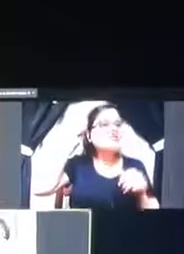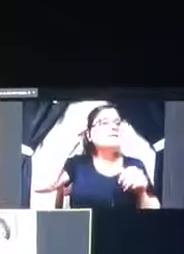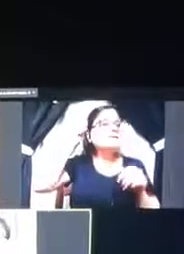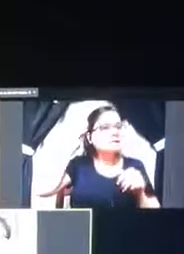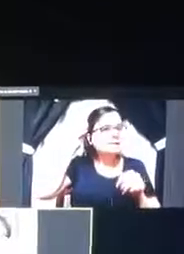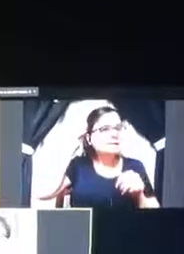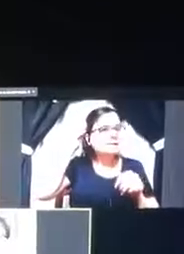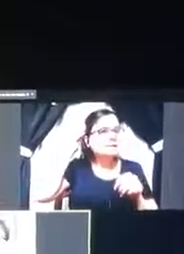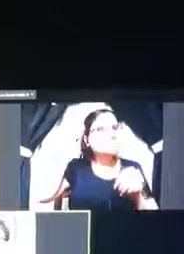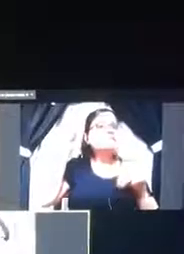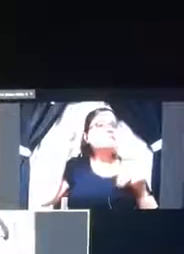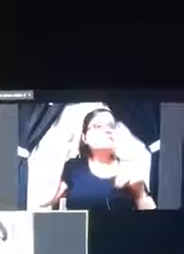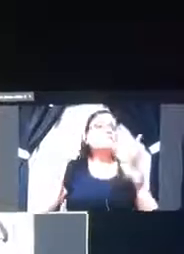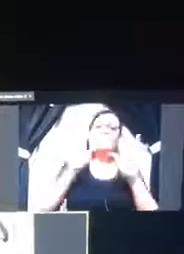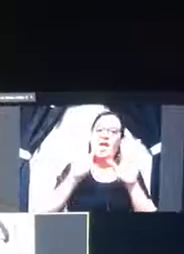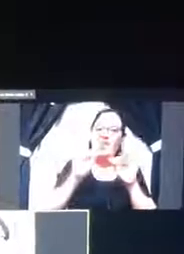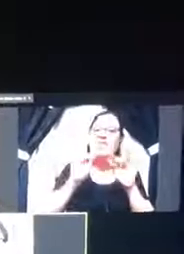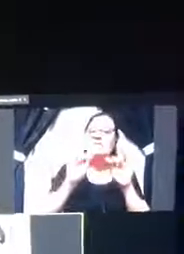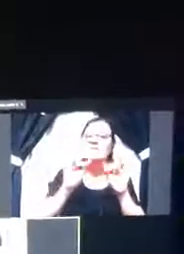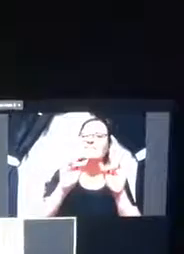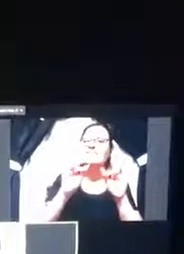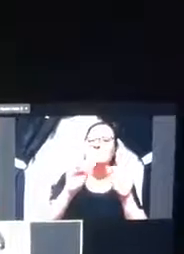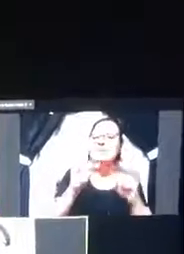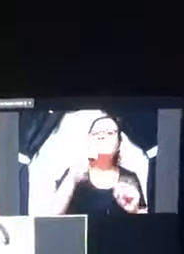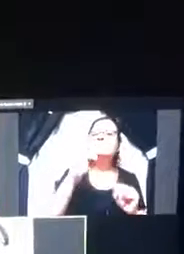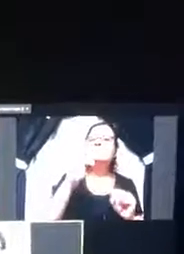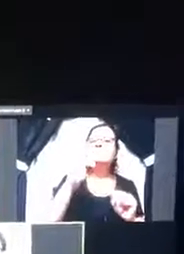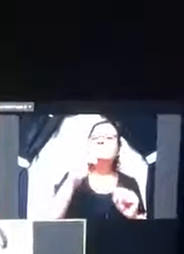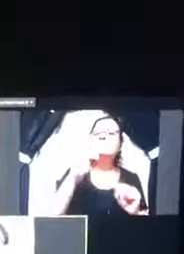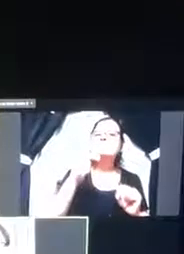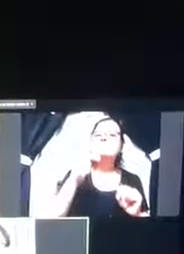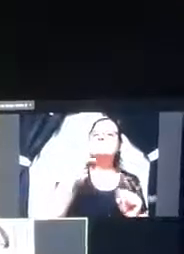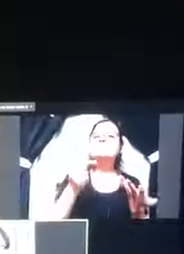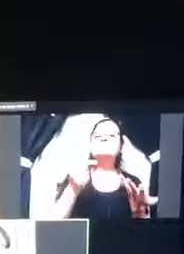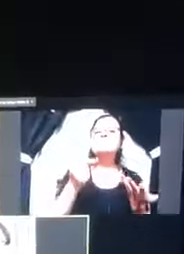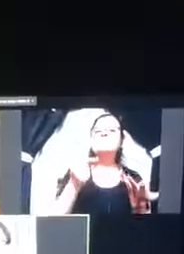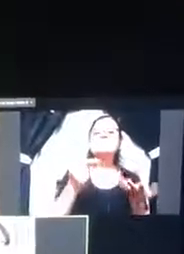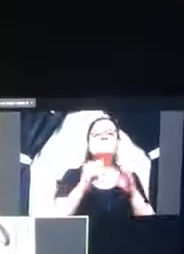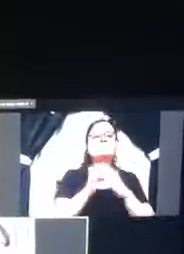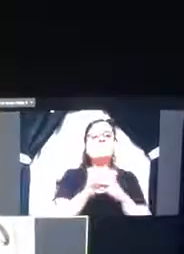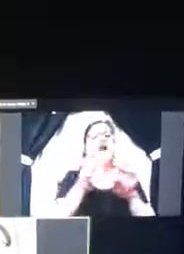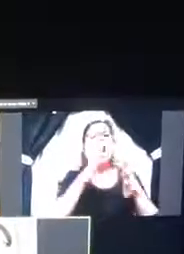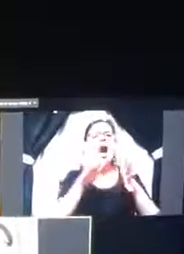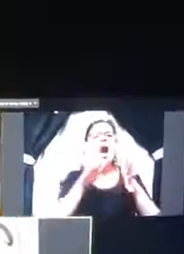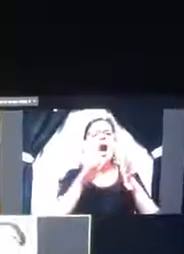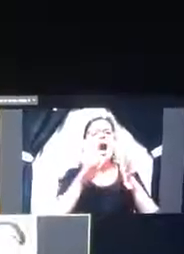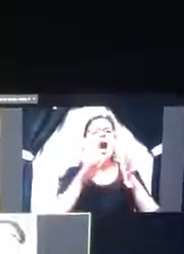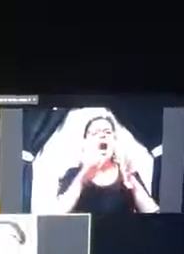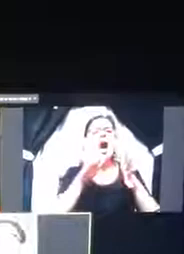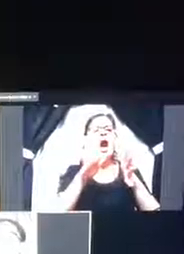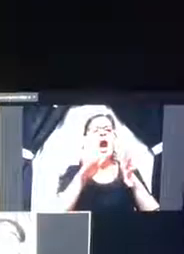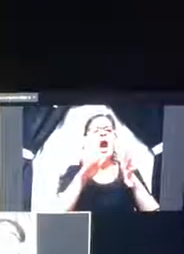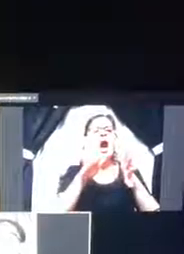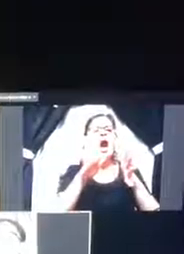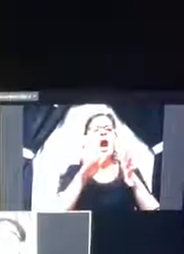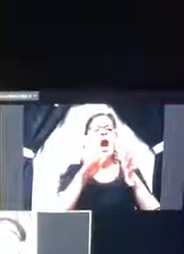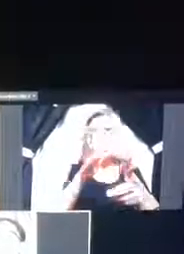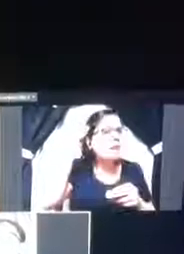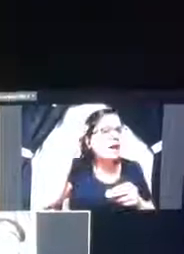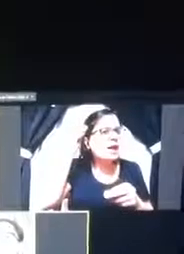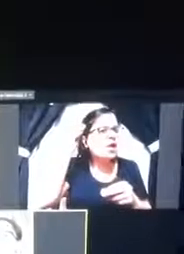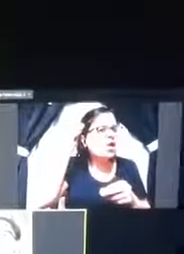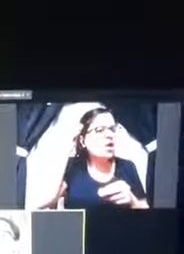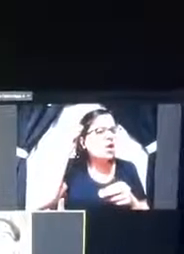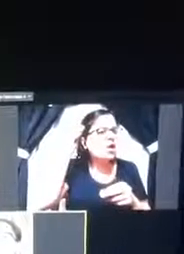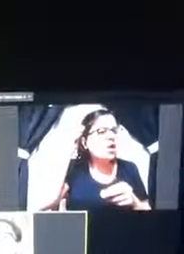por lo general los pronósticos son muy negativos en muchos sentidos, ¿no? A veces se cree que para qué implantarlos a esa